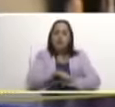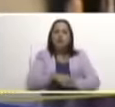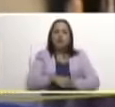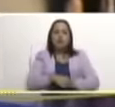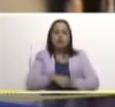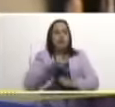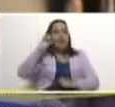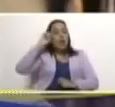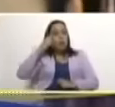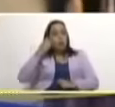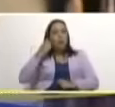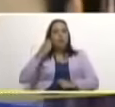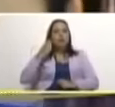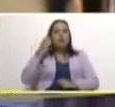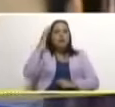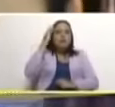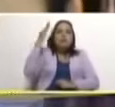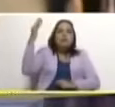Imaginarse aquellas tierras,